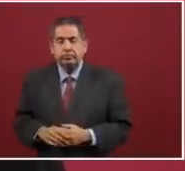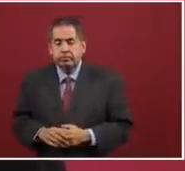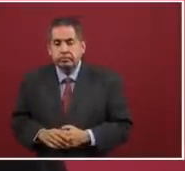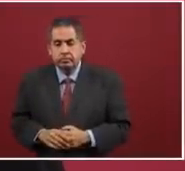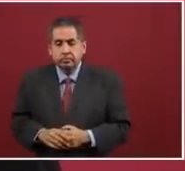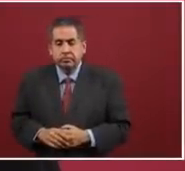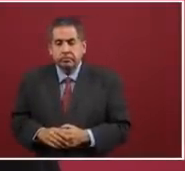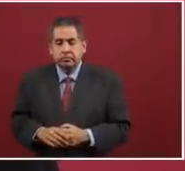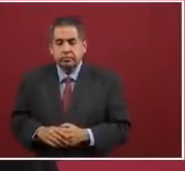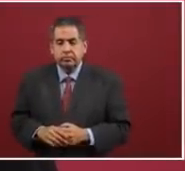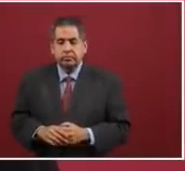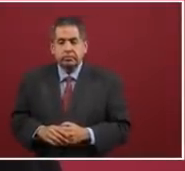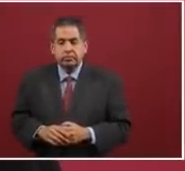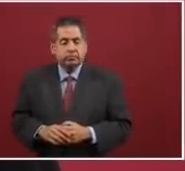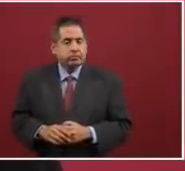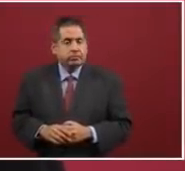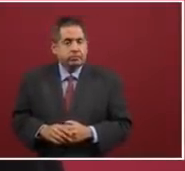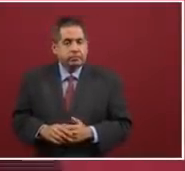que